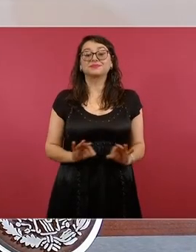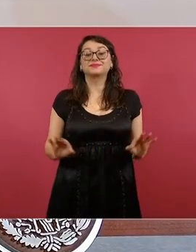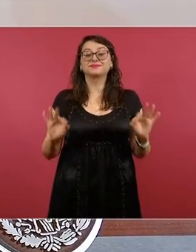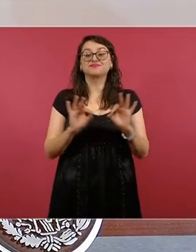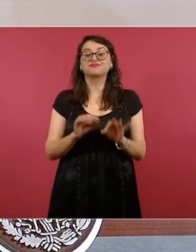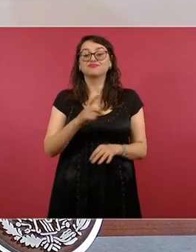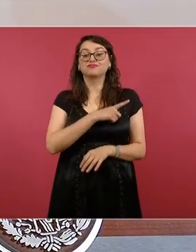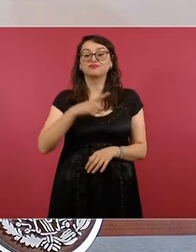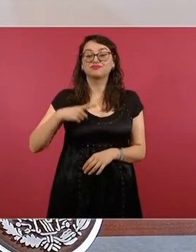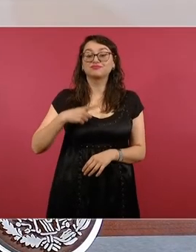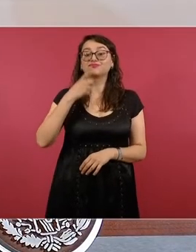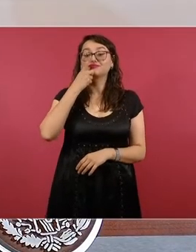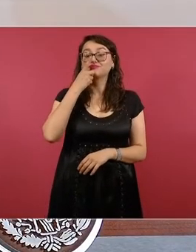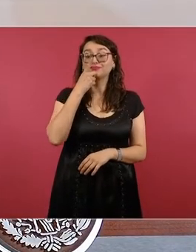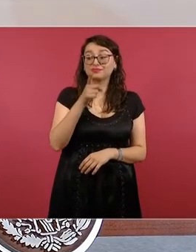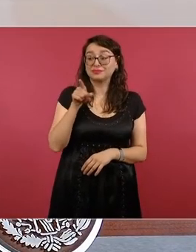México,